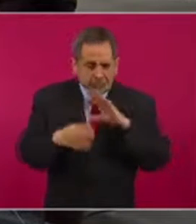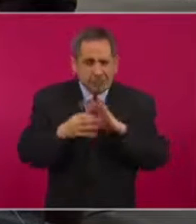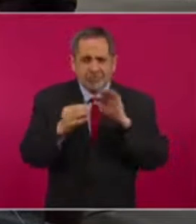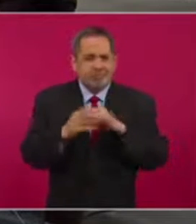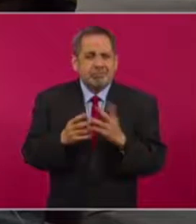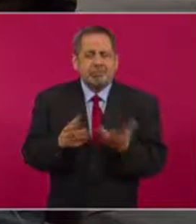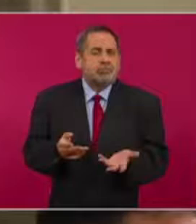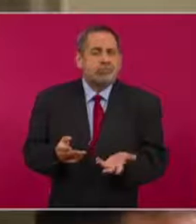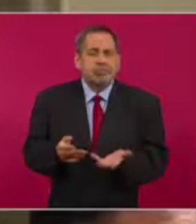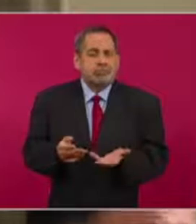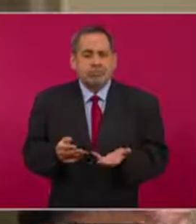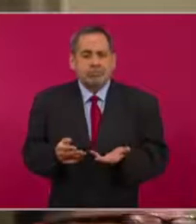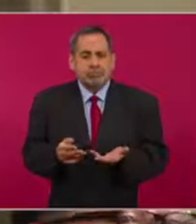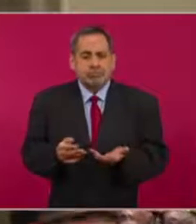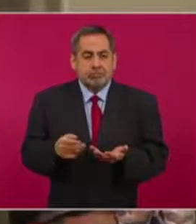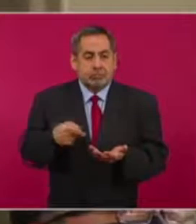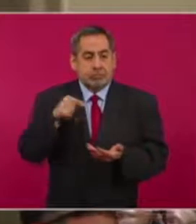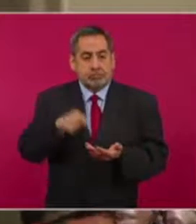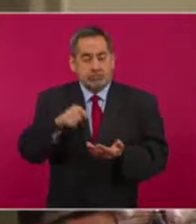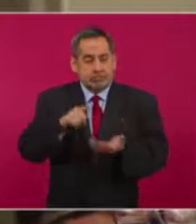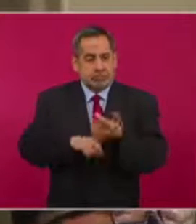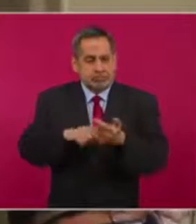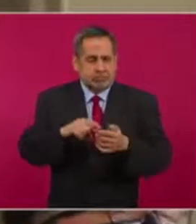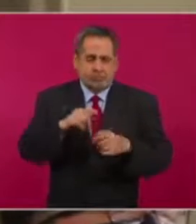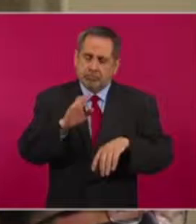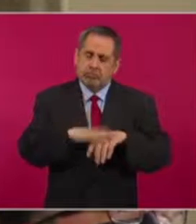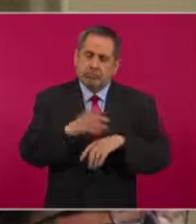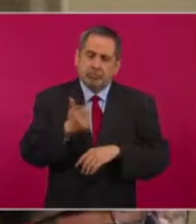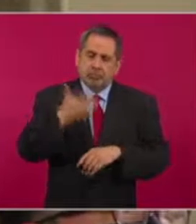subirse, porque es caro el proyecto.